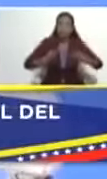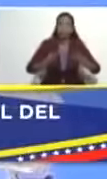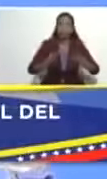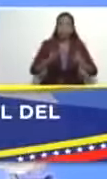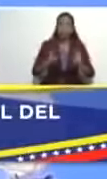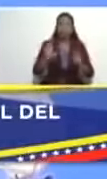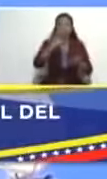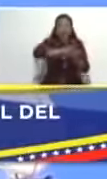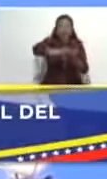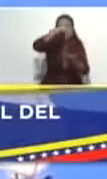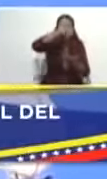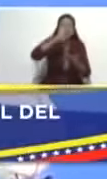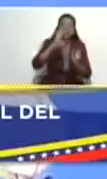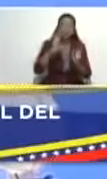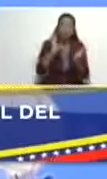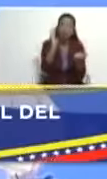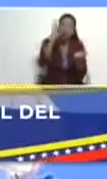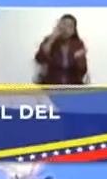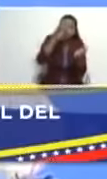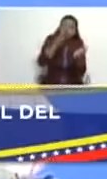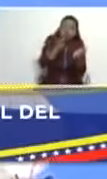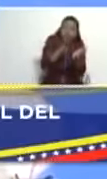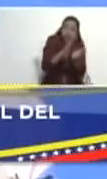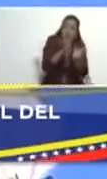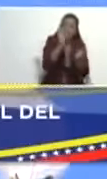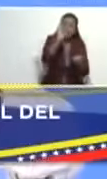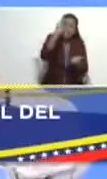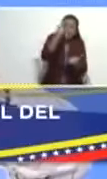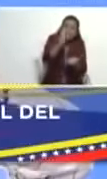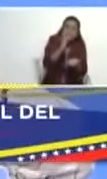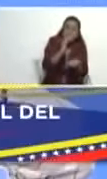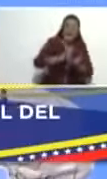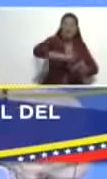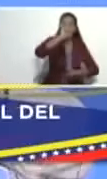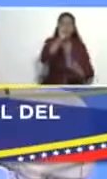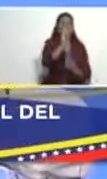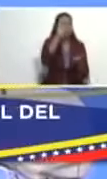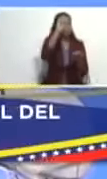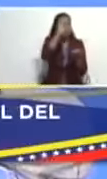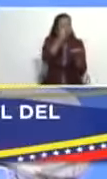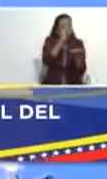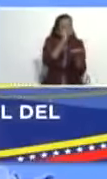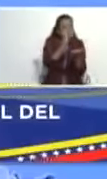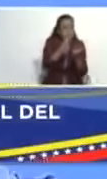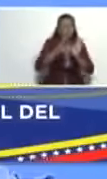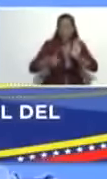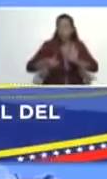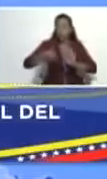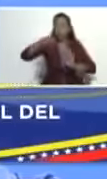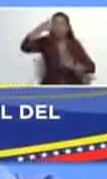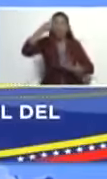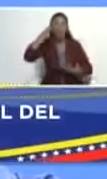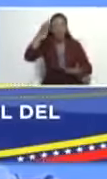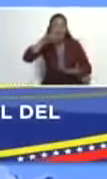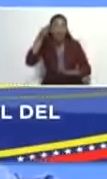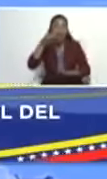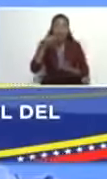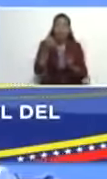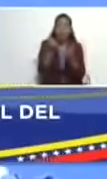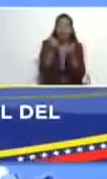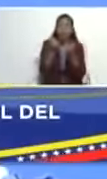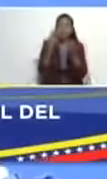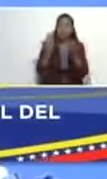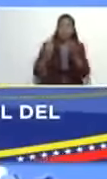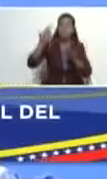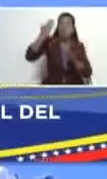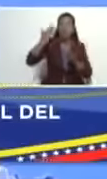una inflación que vamos desacelerando, con un crecimiento de la economía real, más